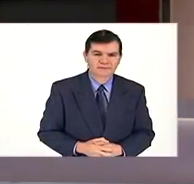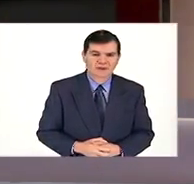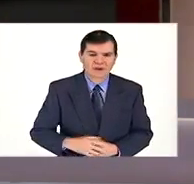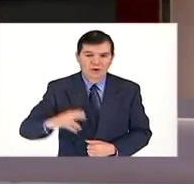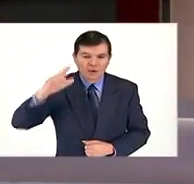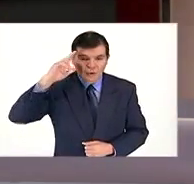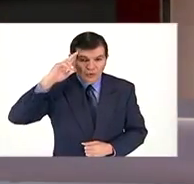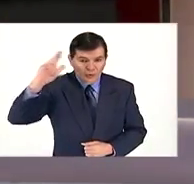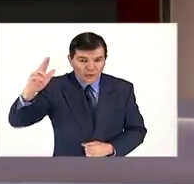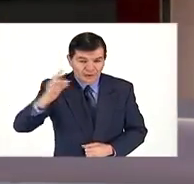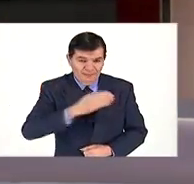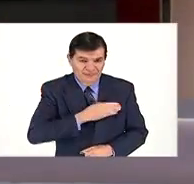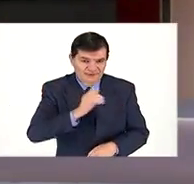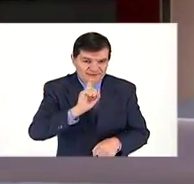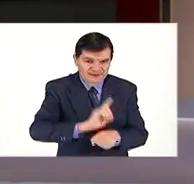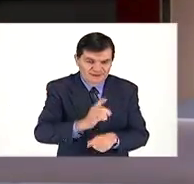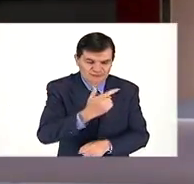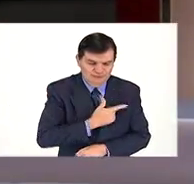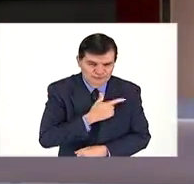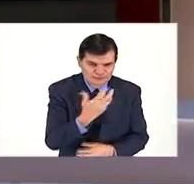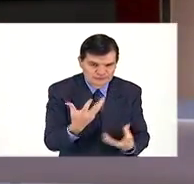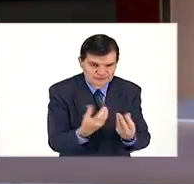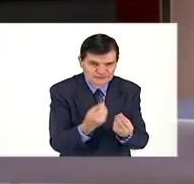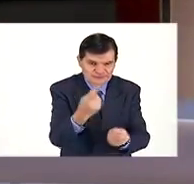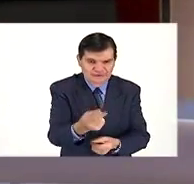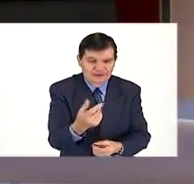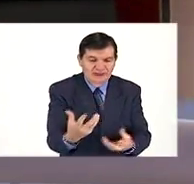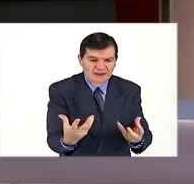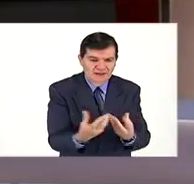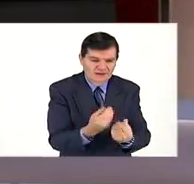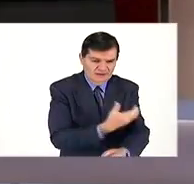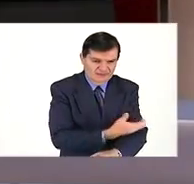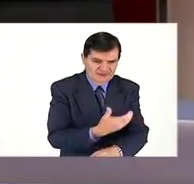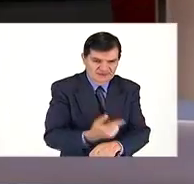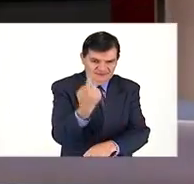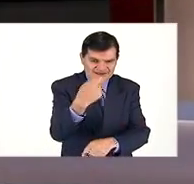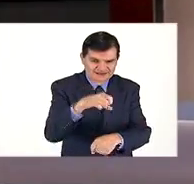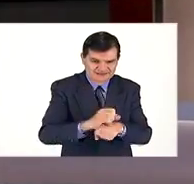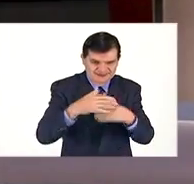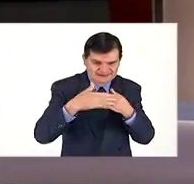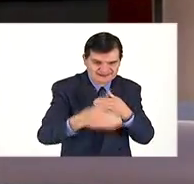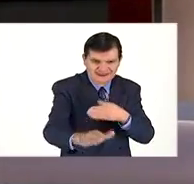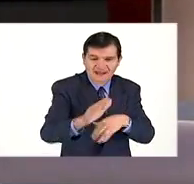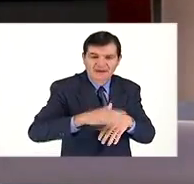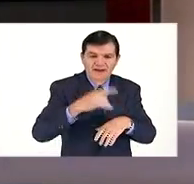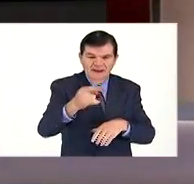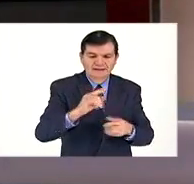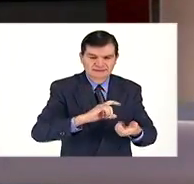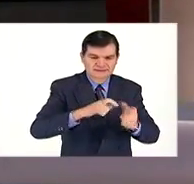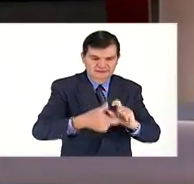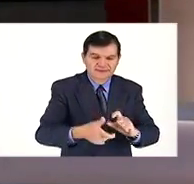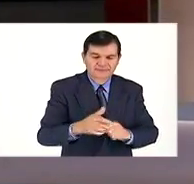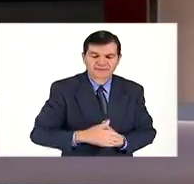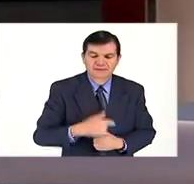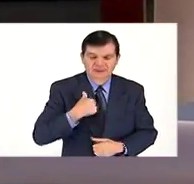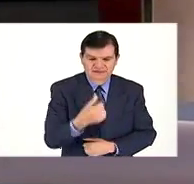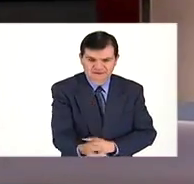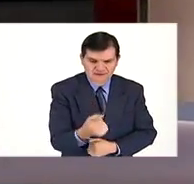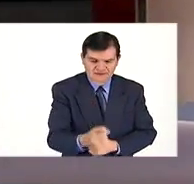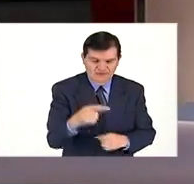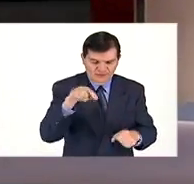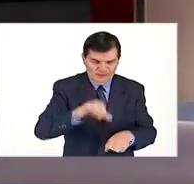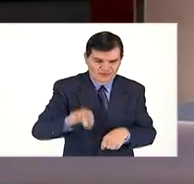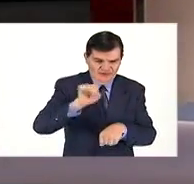Hola, ¿qué tal? Muy buenos días. Qué gusto que nos acompañe una semana más aquí en México al Día. Y saludo con mucho gusto en esta